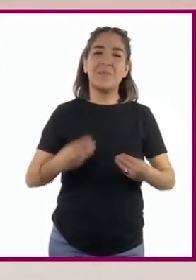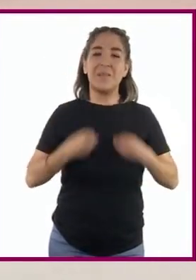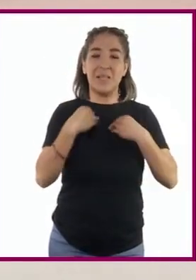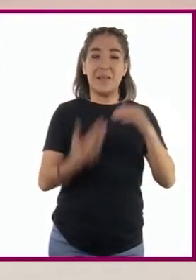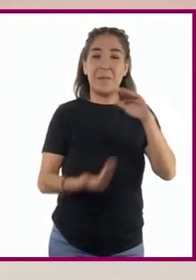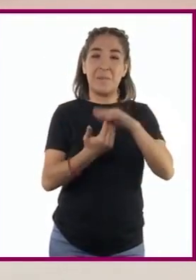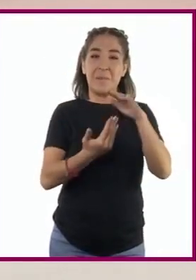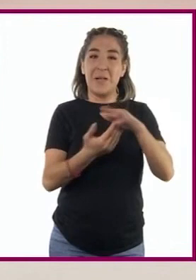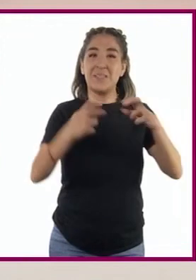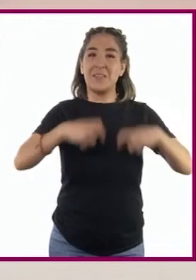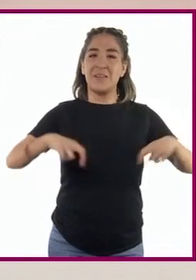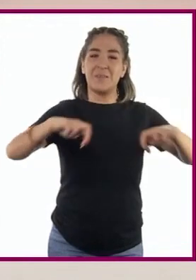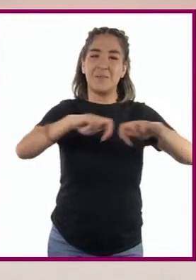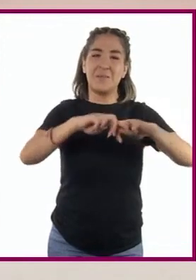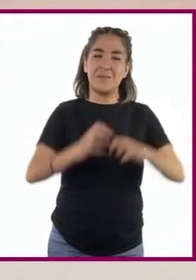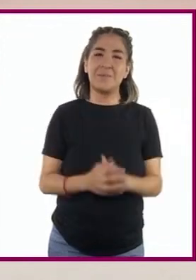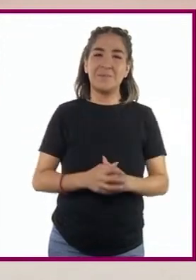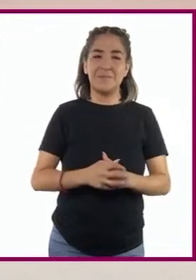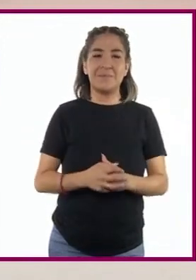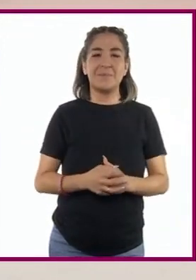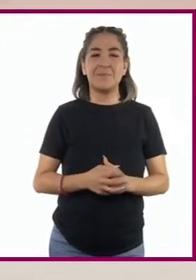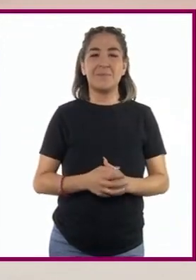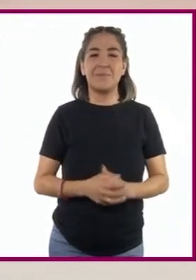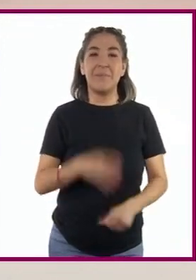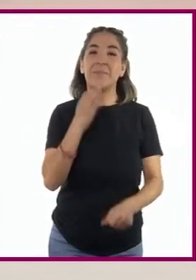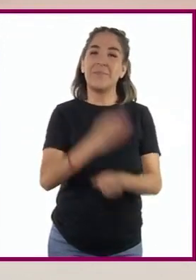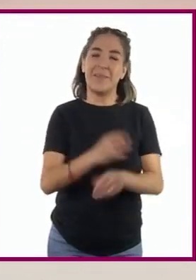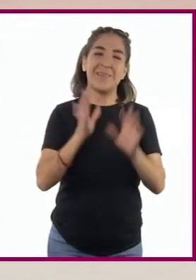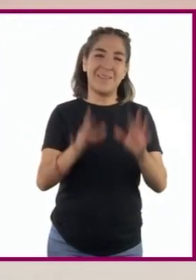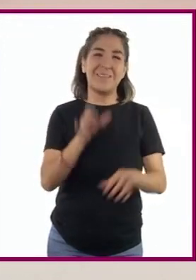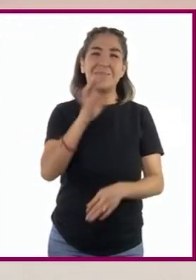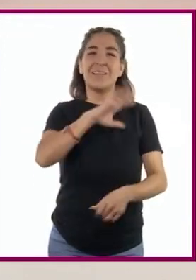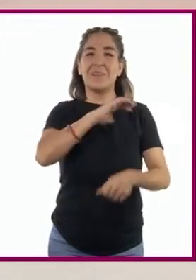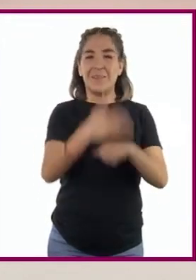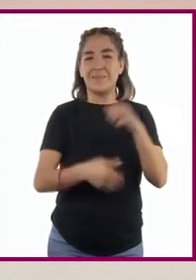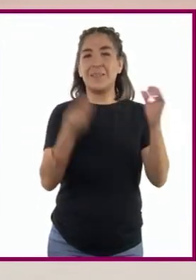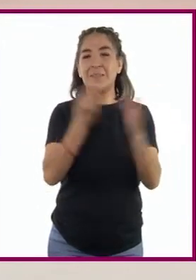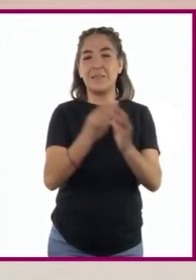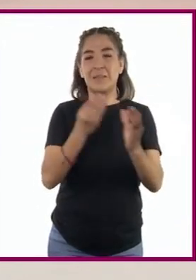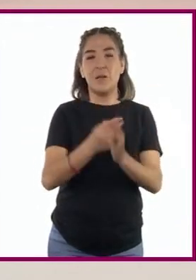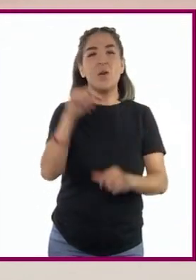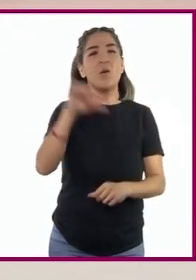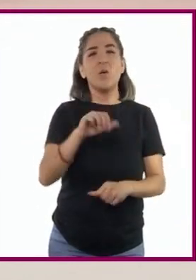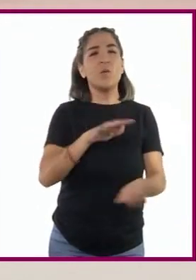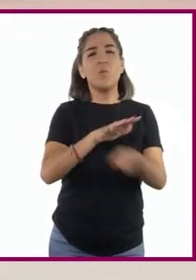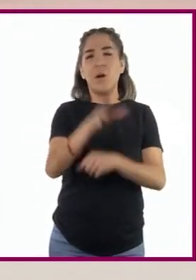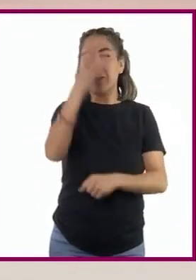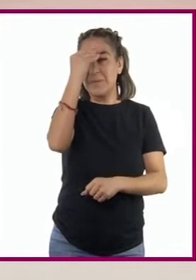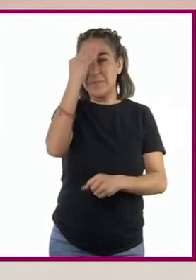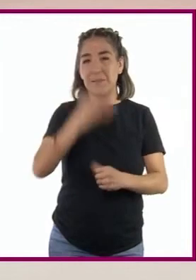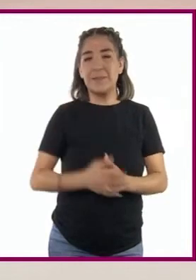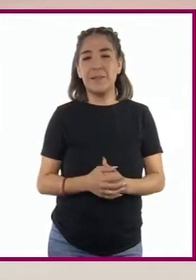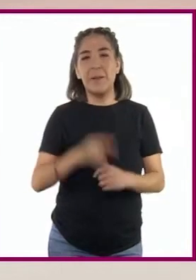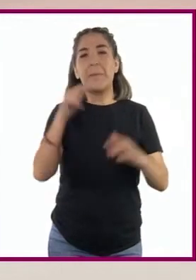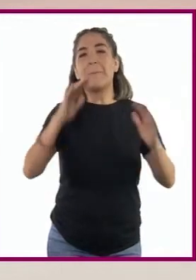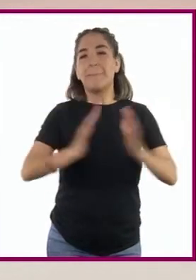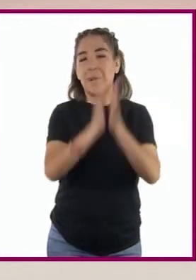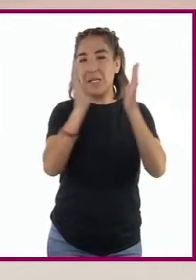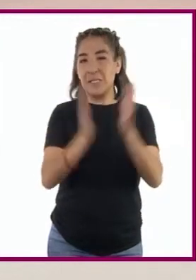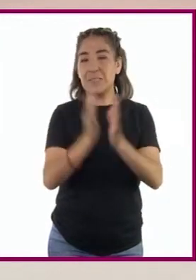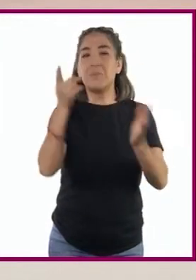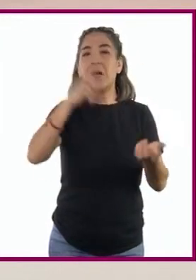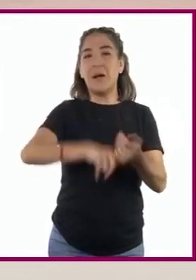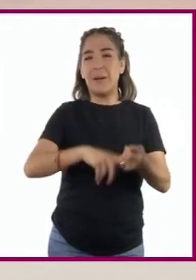mesa redonda. Estamos por finalizar esta sesión en la que el aprendizaje esperado fue: participa en una